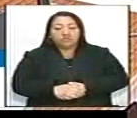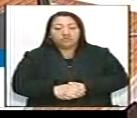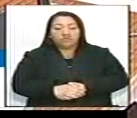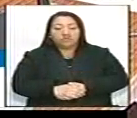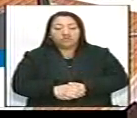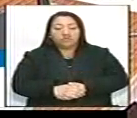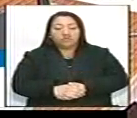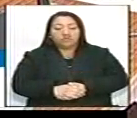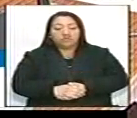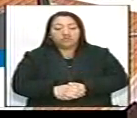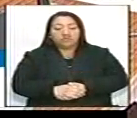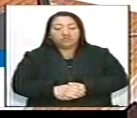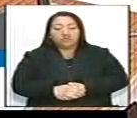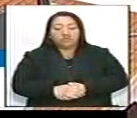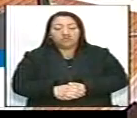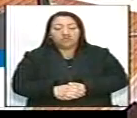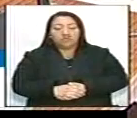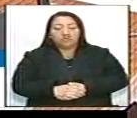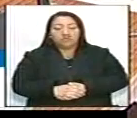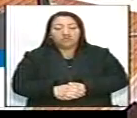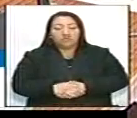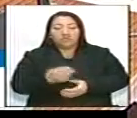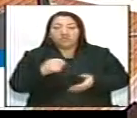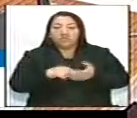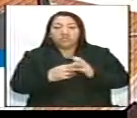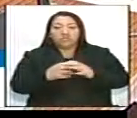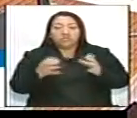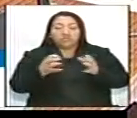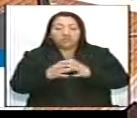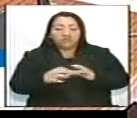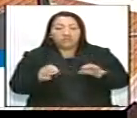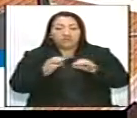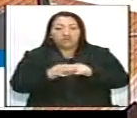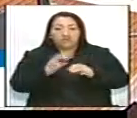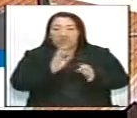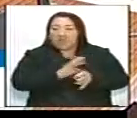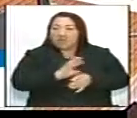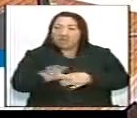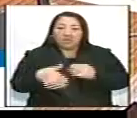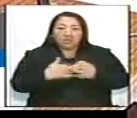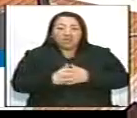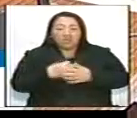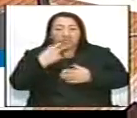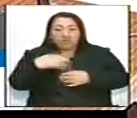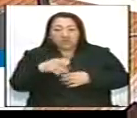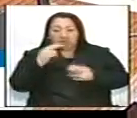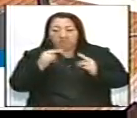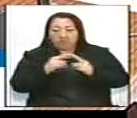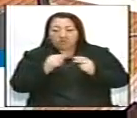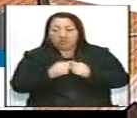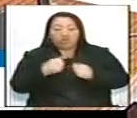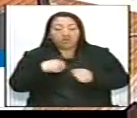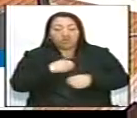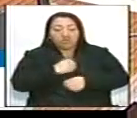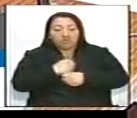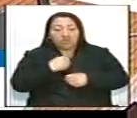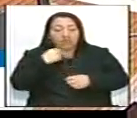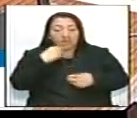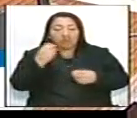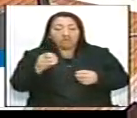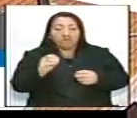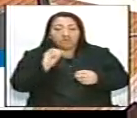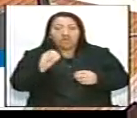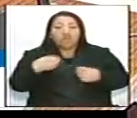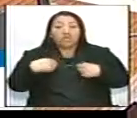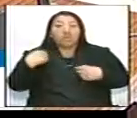entonces, bienvenido. Fuera de eso, en realidad, digamos, todos como servidores públicos estamos llamados a cumplir